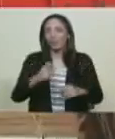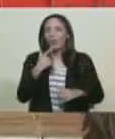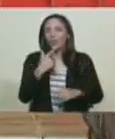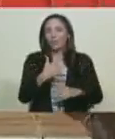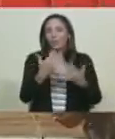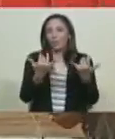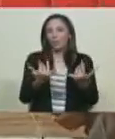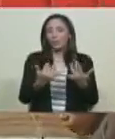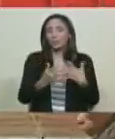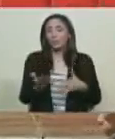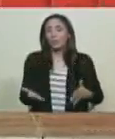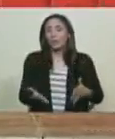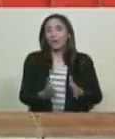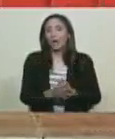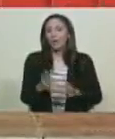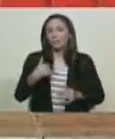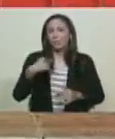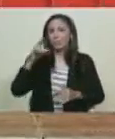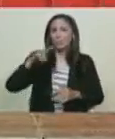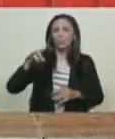Yo nunca he aspirado a ningún cargo.